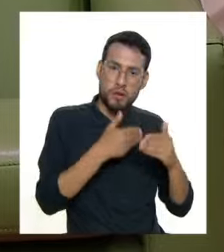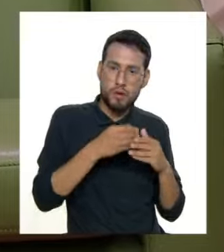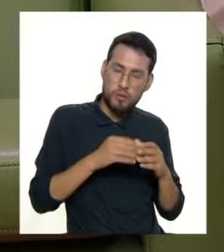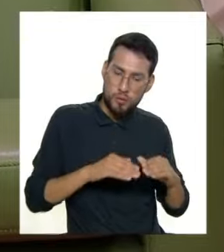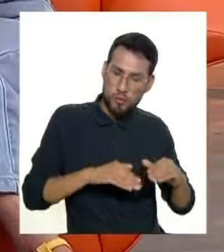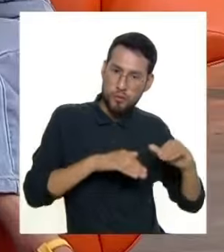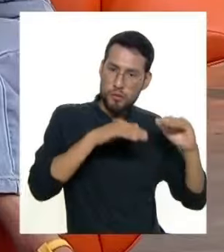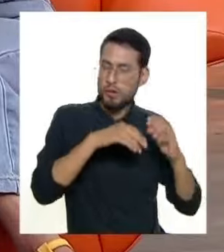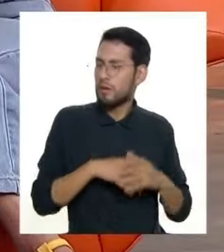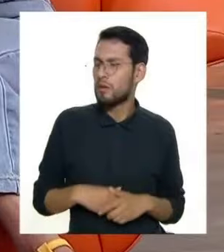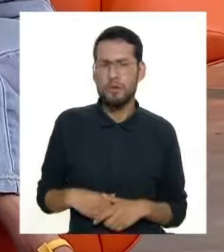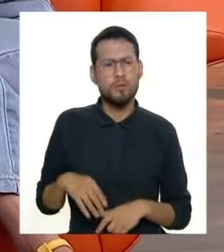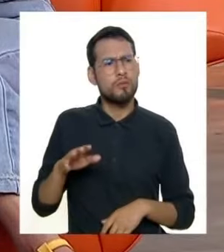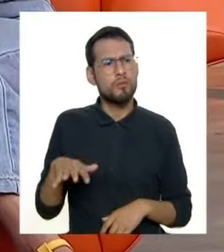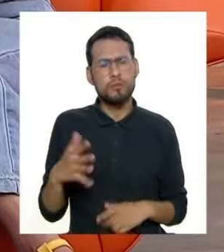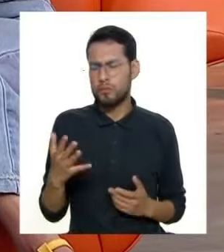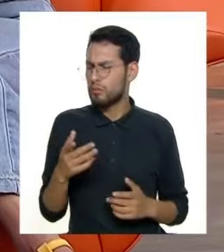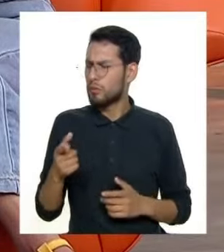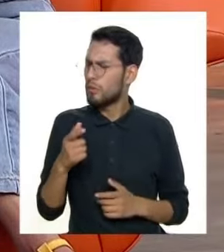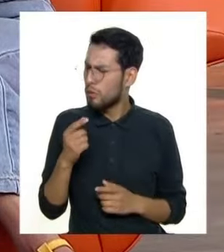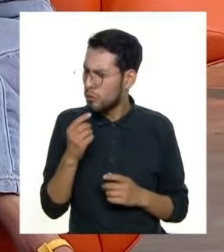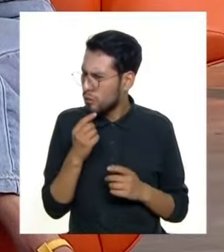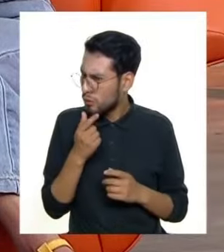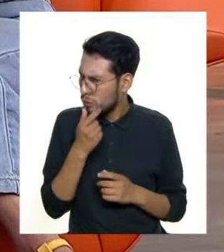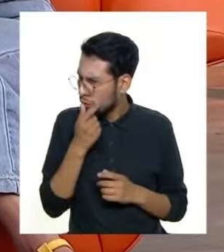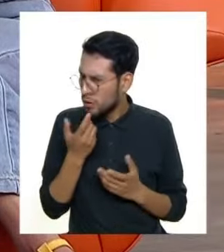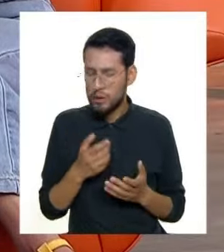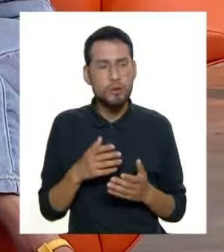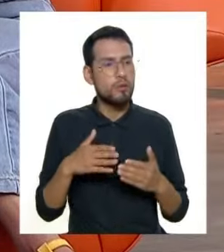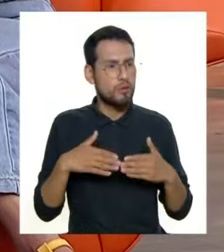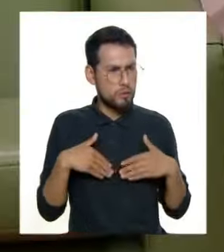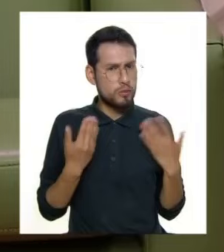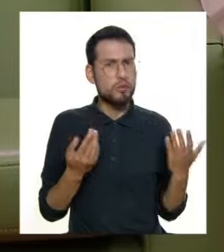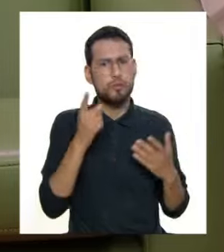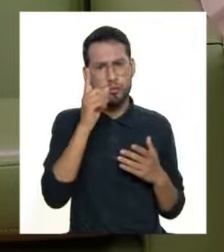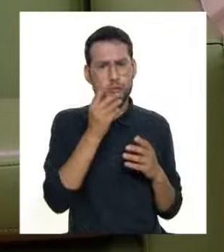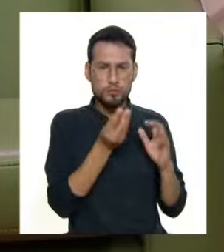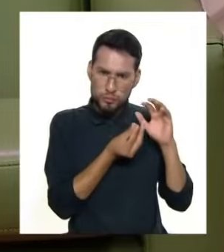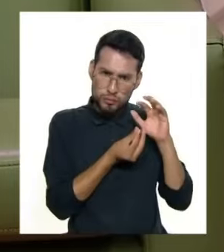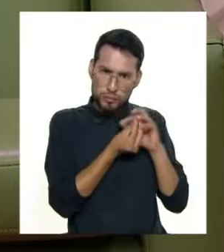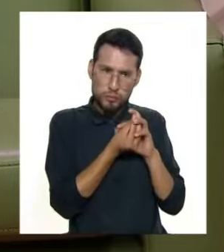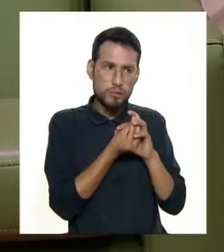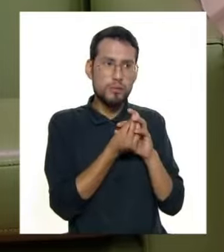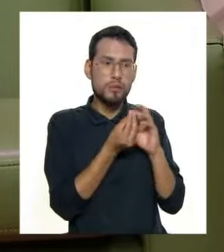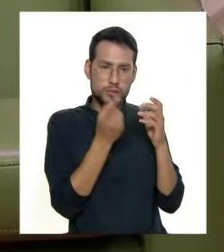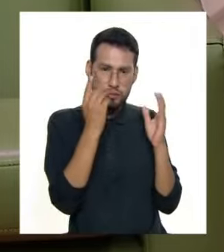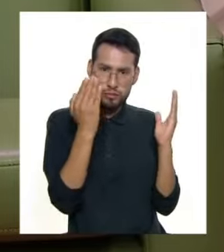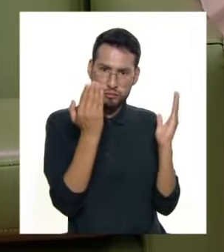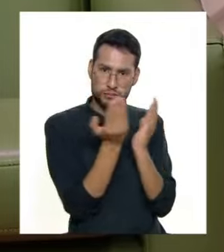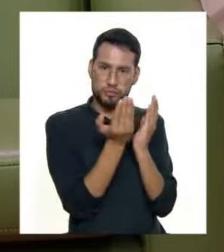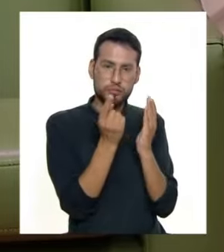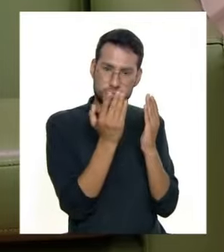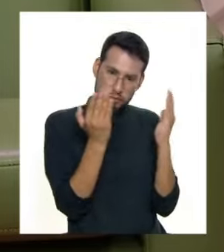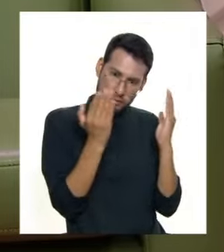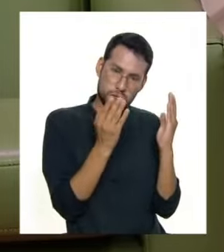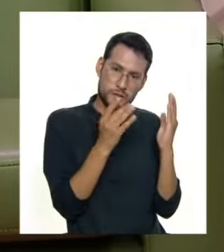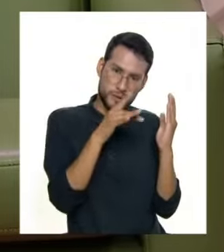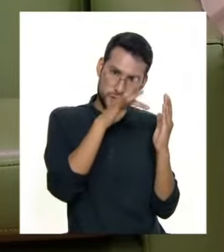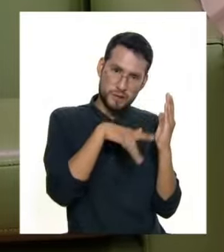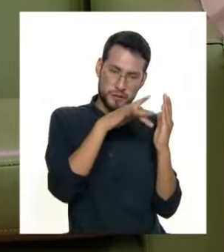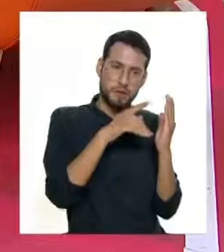¿Qué le pones? ¿Hay una suerte de una corona, algo así? ¿No? ¿Qué le podemos pones? Colocar una coronita para que, los dientes del costado. Para que no le empuje nada más, para que no le